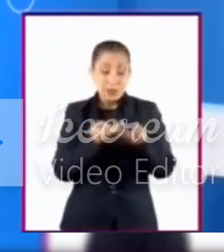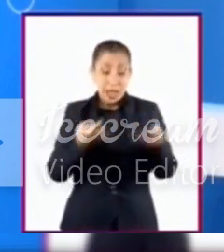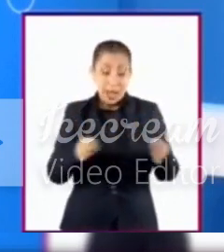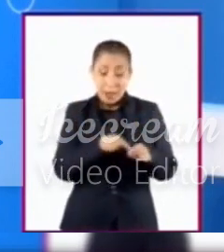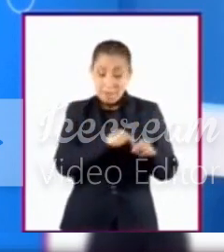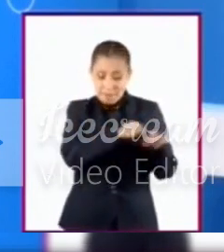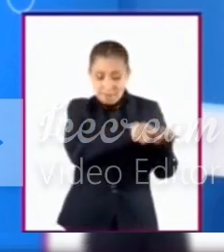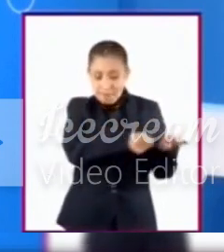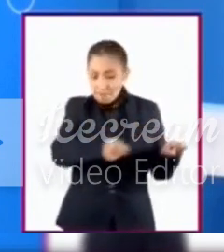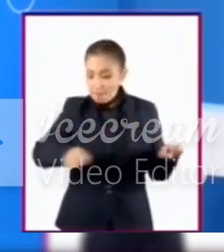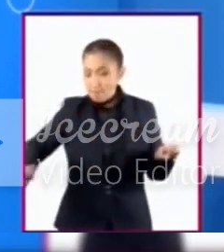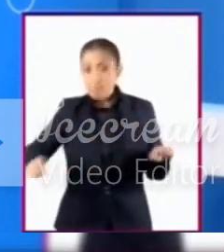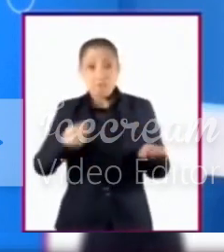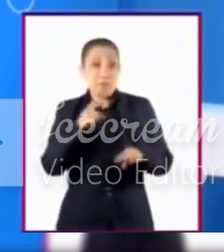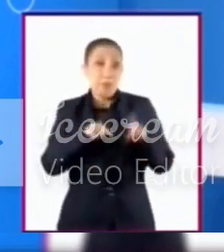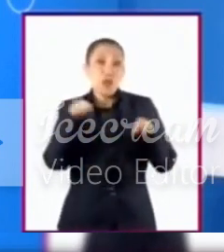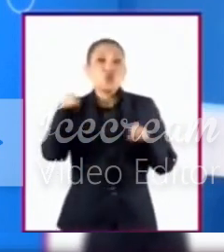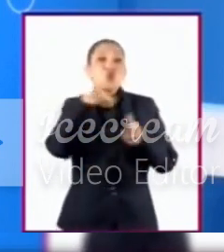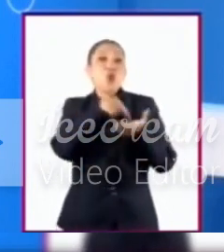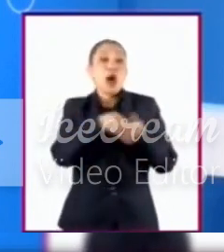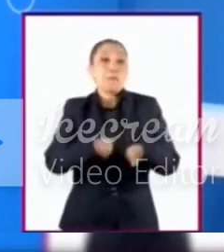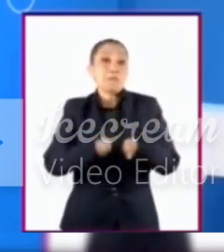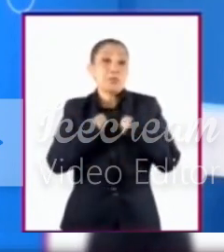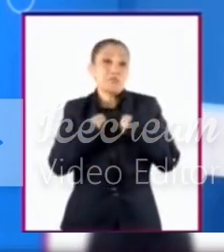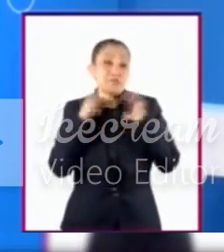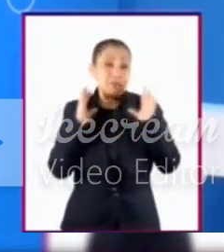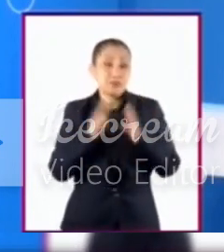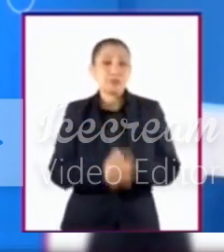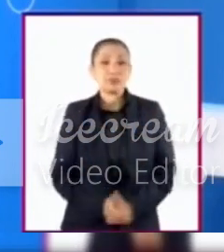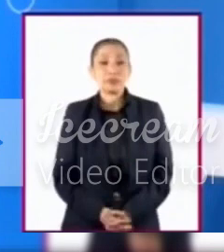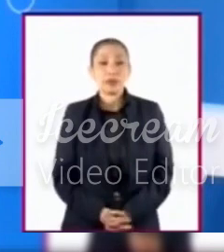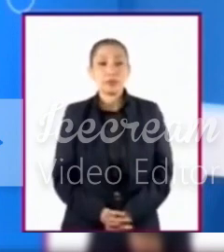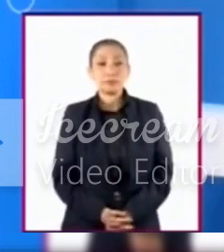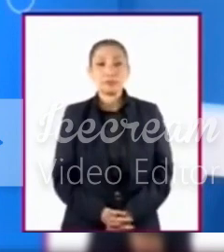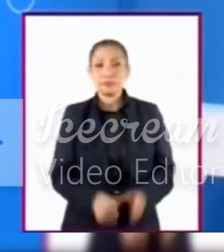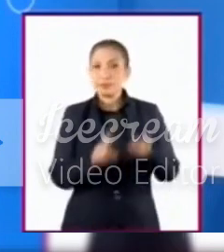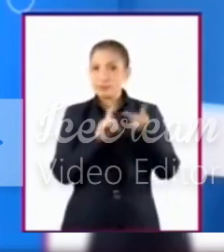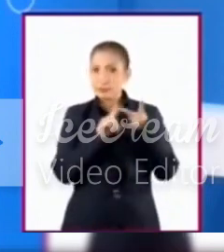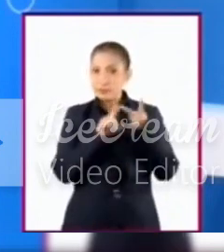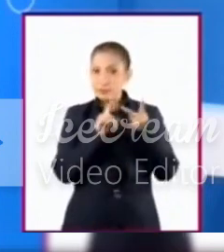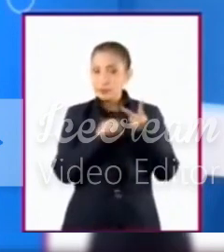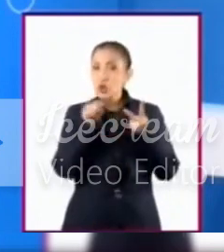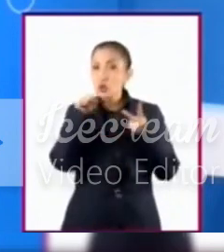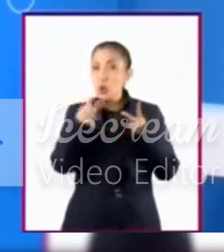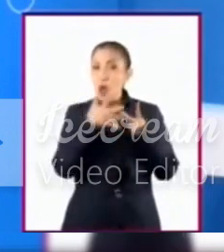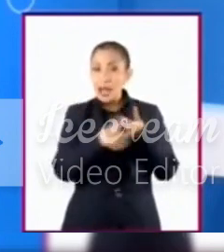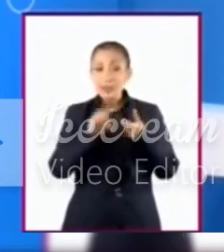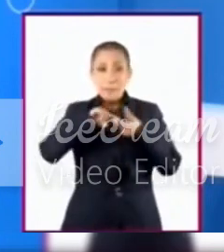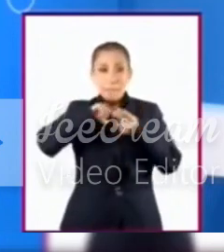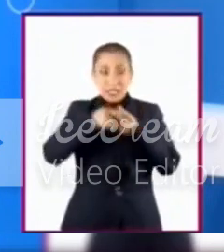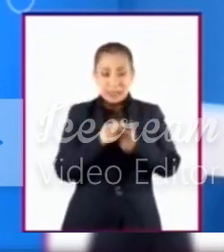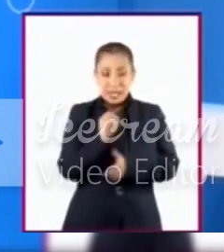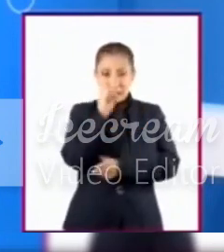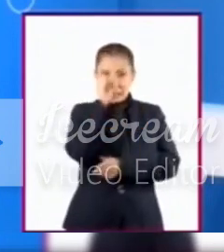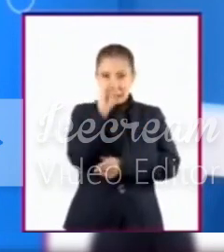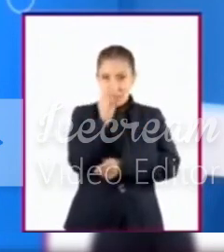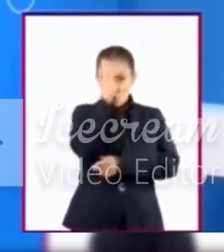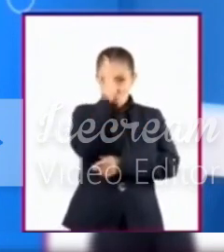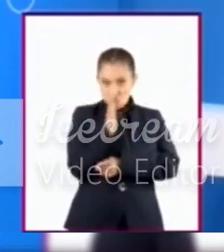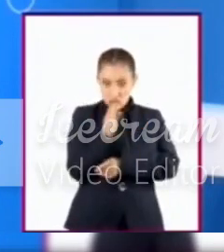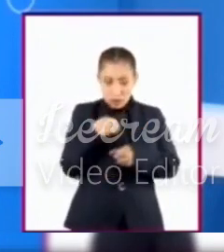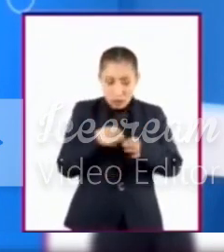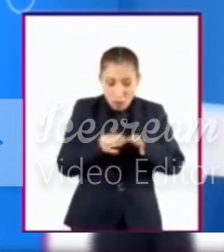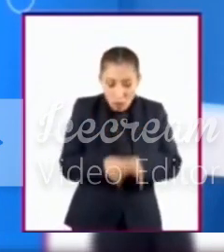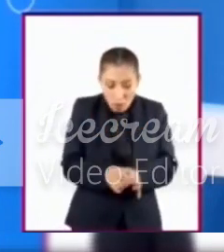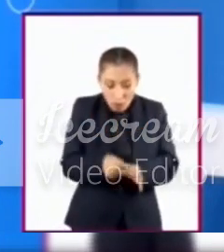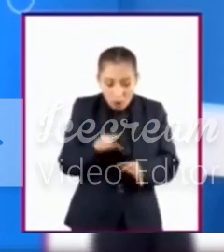tierra. Esto dependerá del lugar donde se encuentren. 2. Coloquen el origen, ya saben que es el